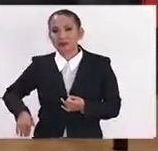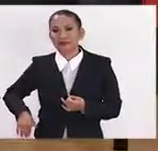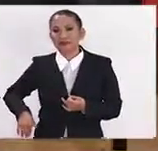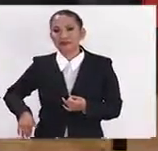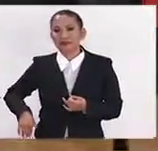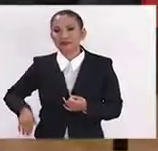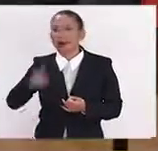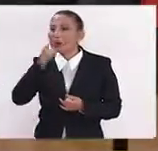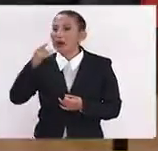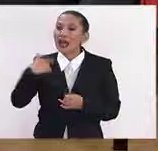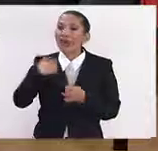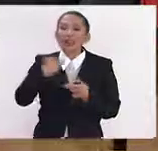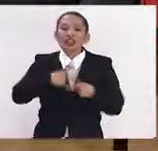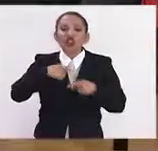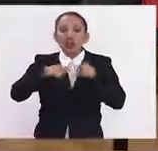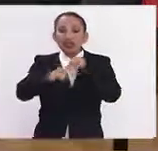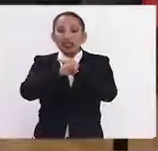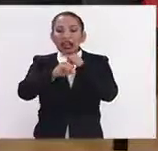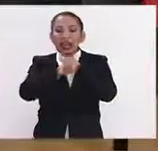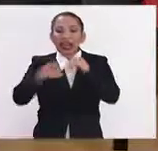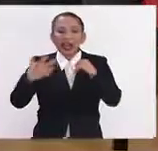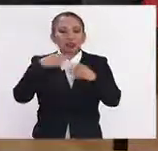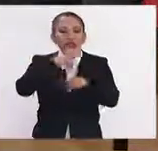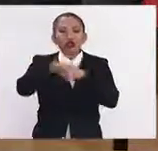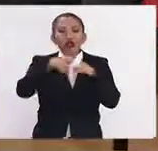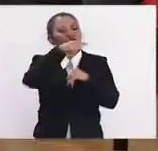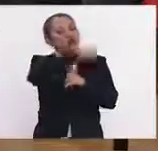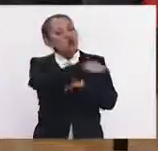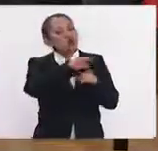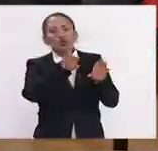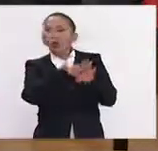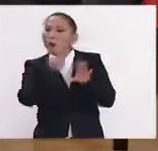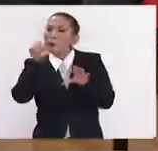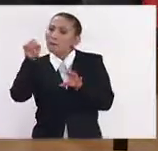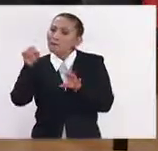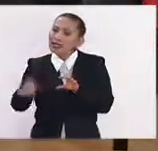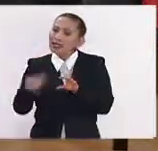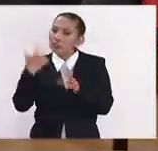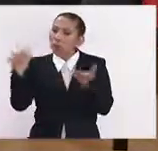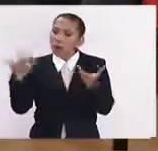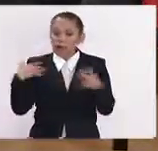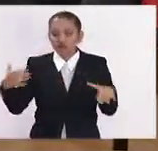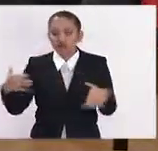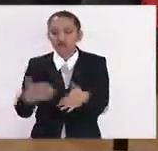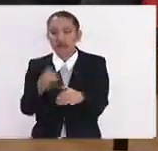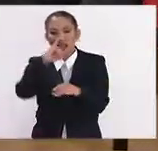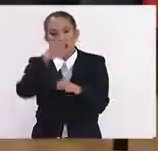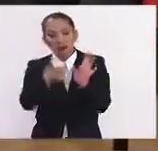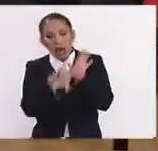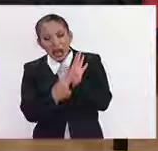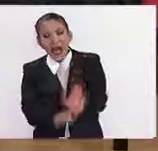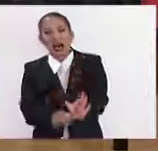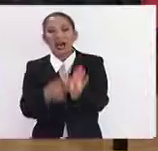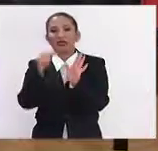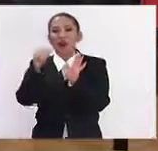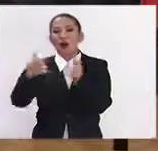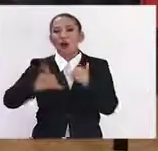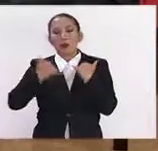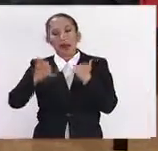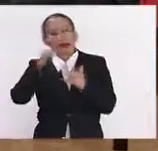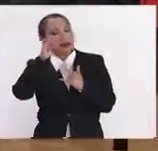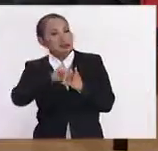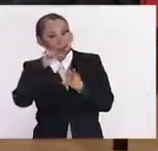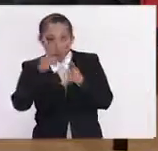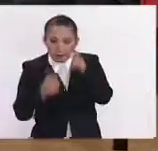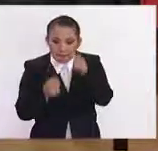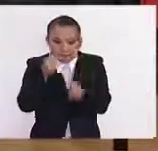dijiste, quien me sigue en redes sociales. ¿Cómo has estado tú precisamente con este avasallamiento de imágenes, de los jóvenes siempre